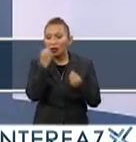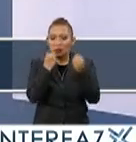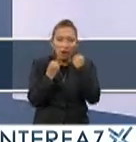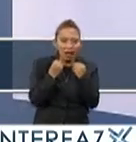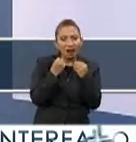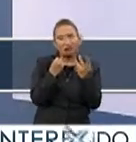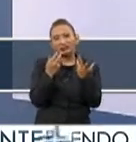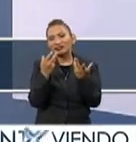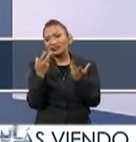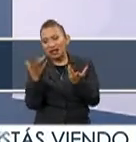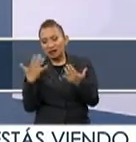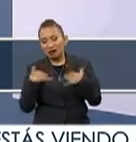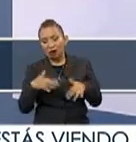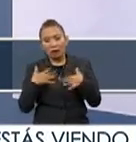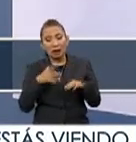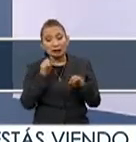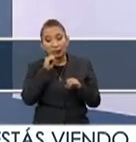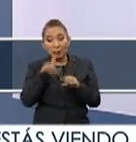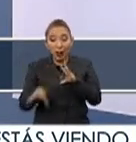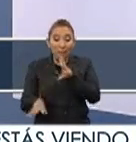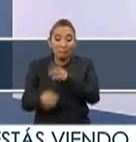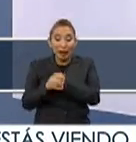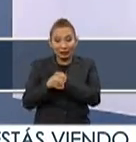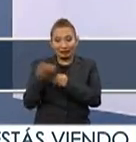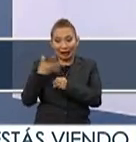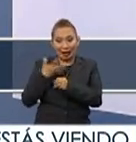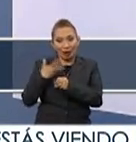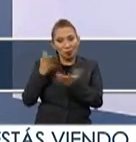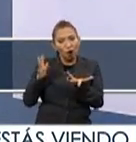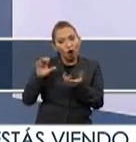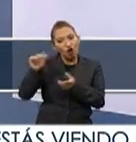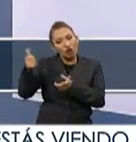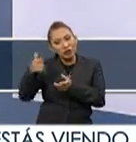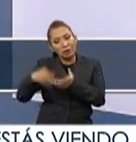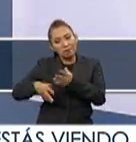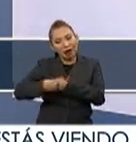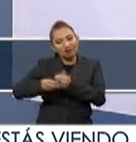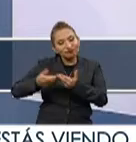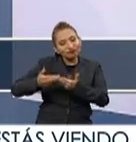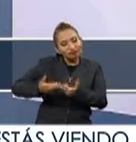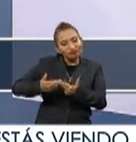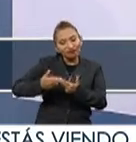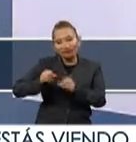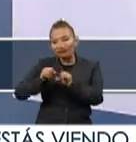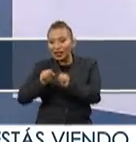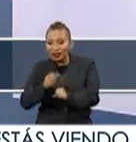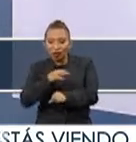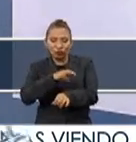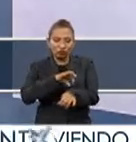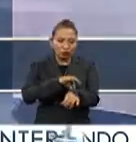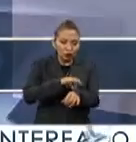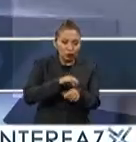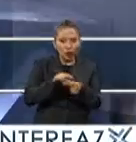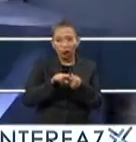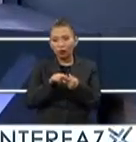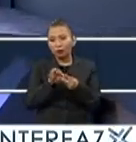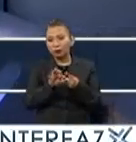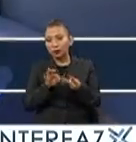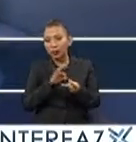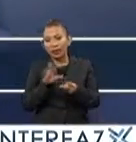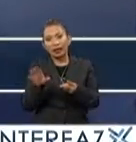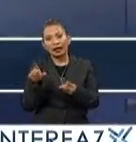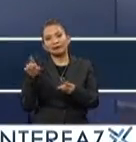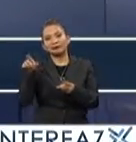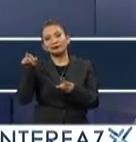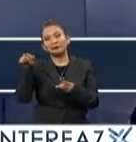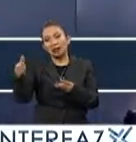comer y vestirse, ¿no? Sino también pues tener alternativas como un buen sistema médico, poder